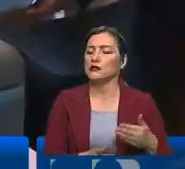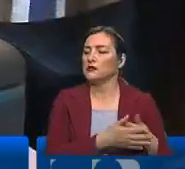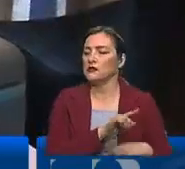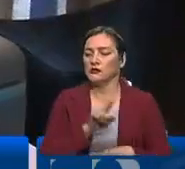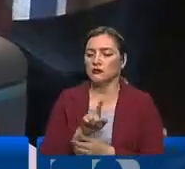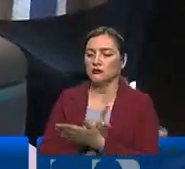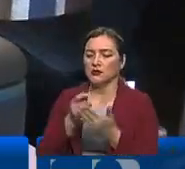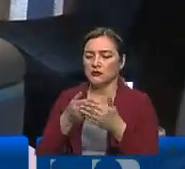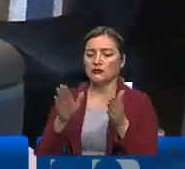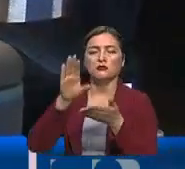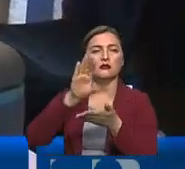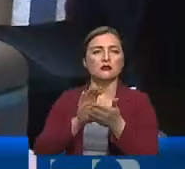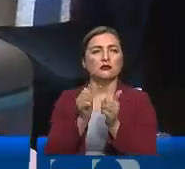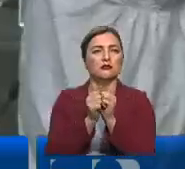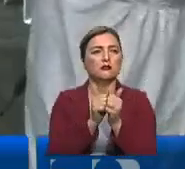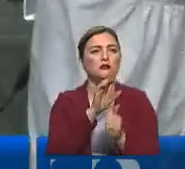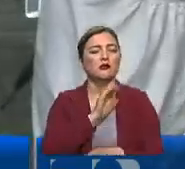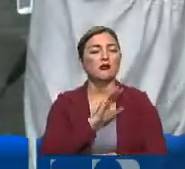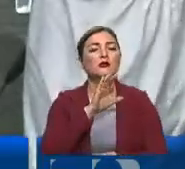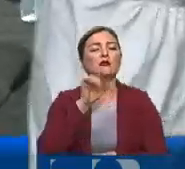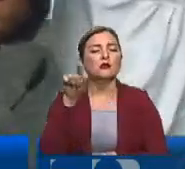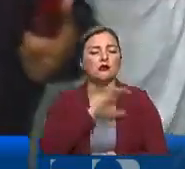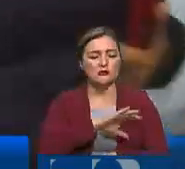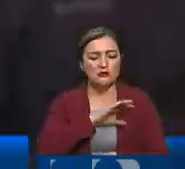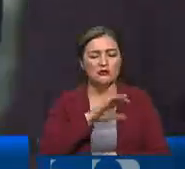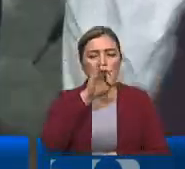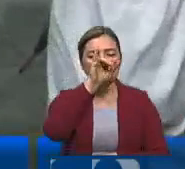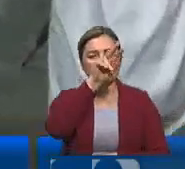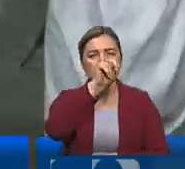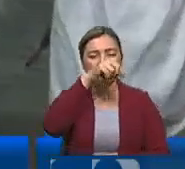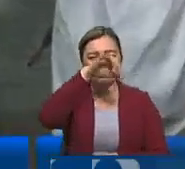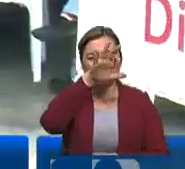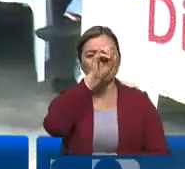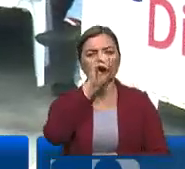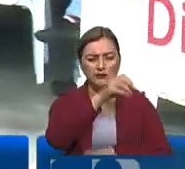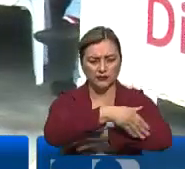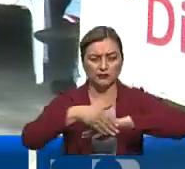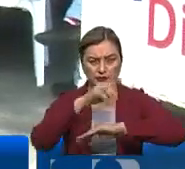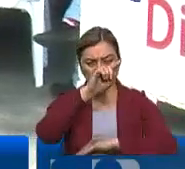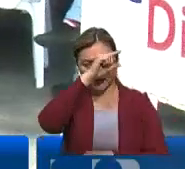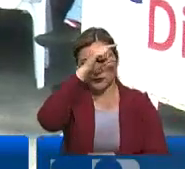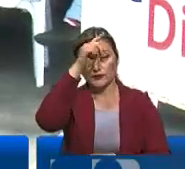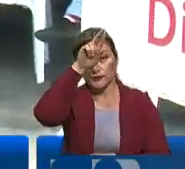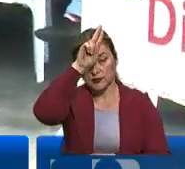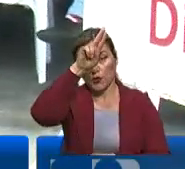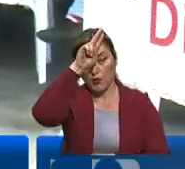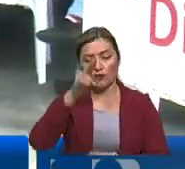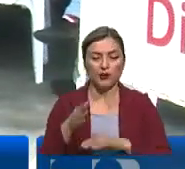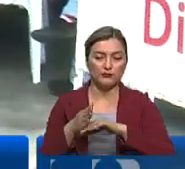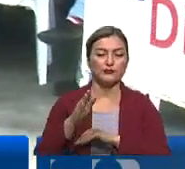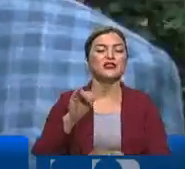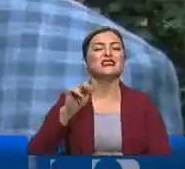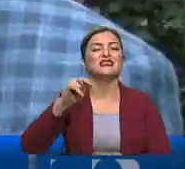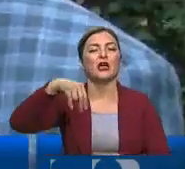esta semana el Centro Deportivo Metropolitano Iñaquito, ubicado en la calle Atahualpa, entre Iñaquito y Núñez de Vela, en el norte